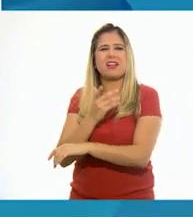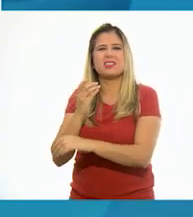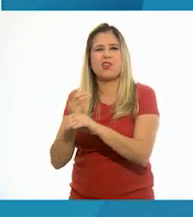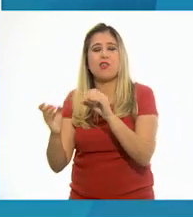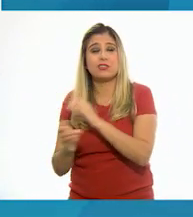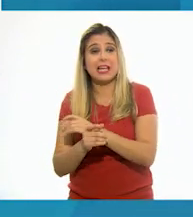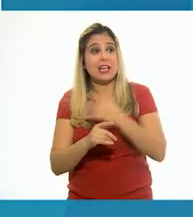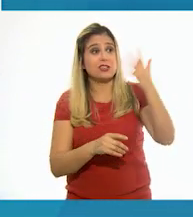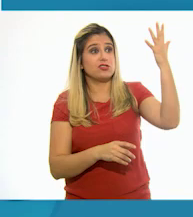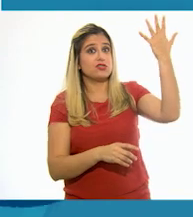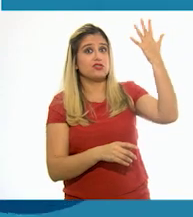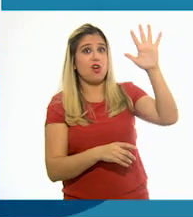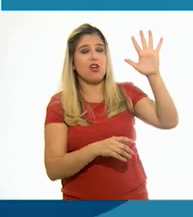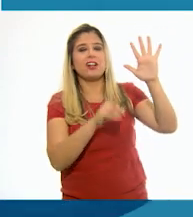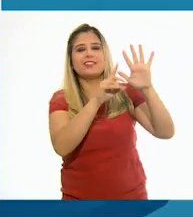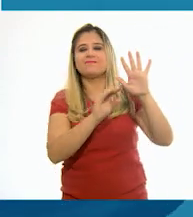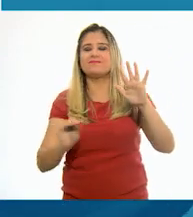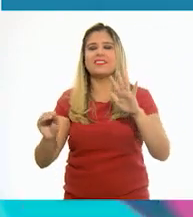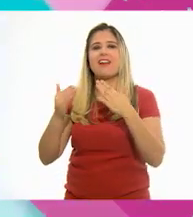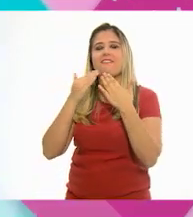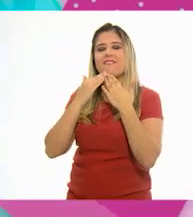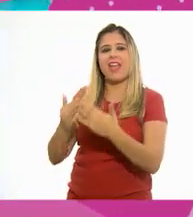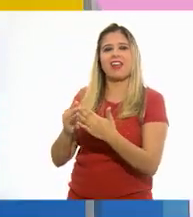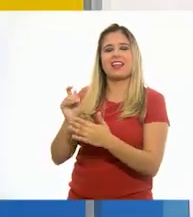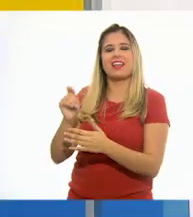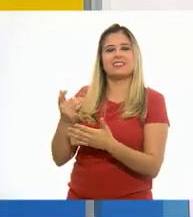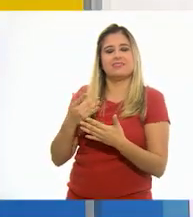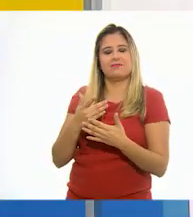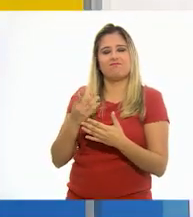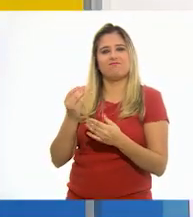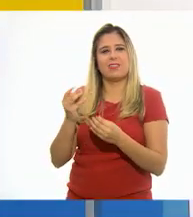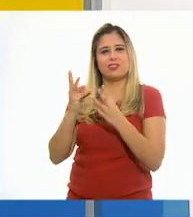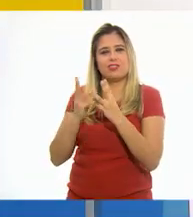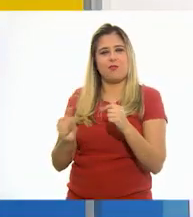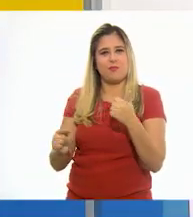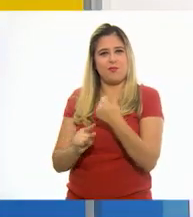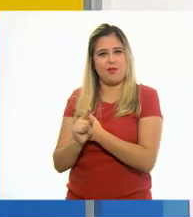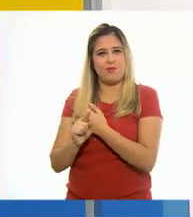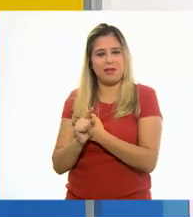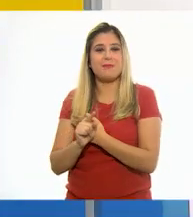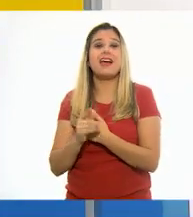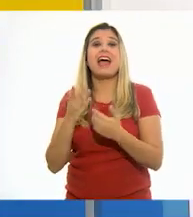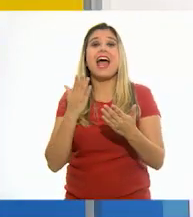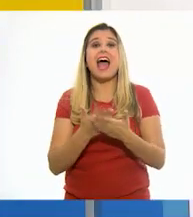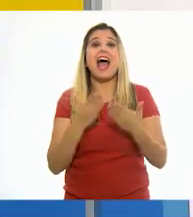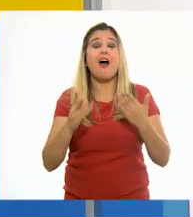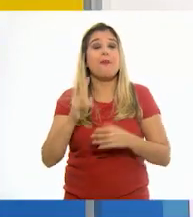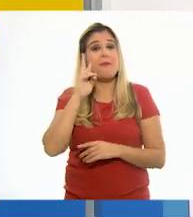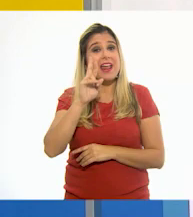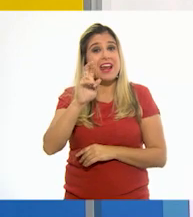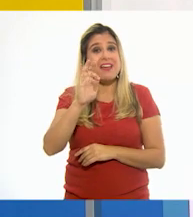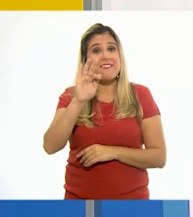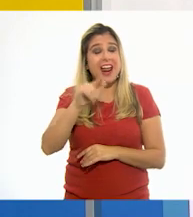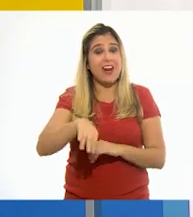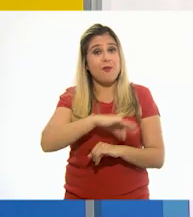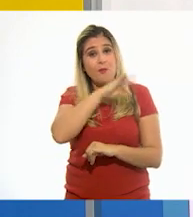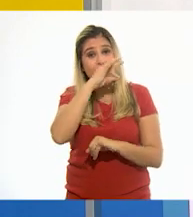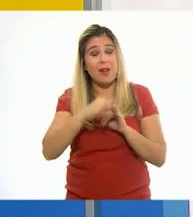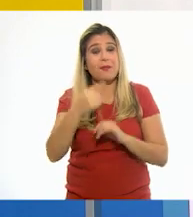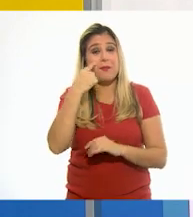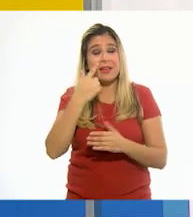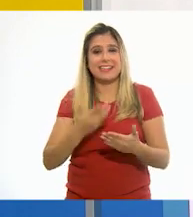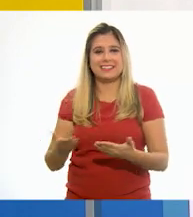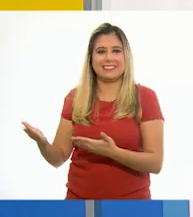a ese problema o al bienestar de la persona. Y vamos a ver nuestro último refrán. Pongan mucha